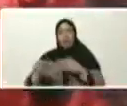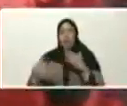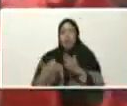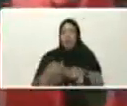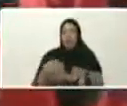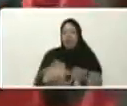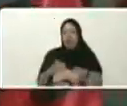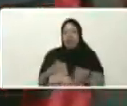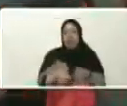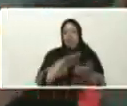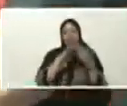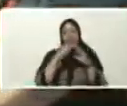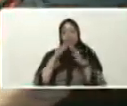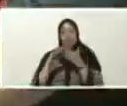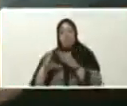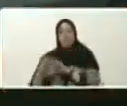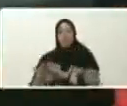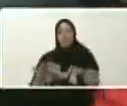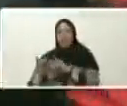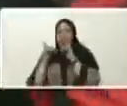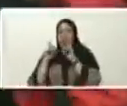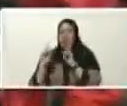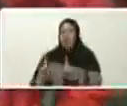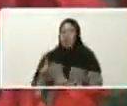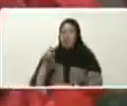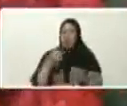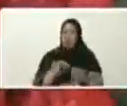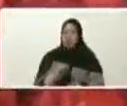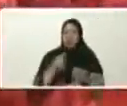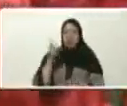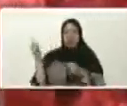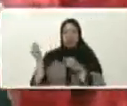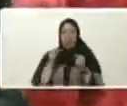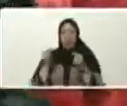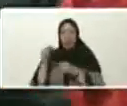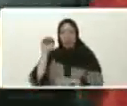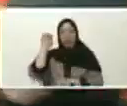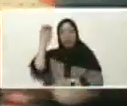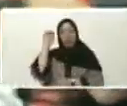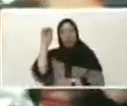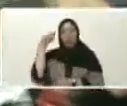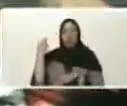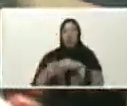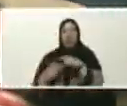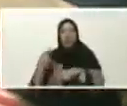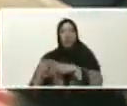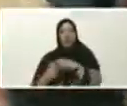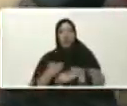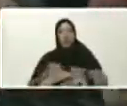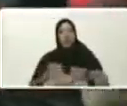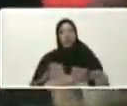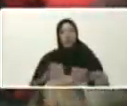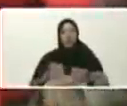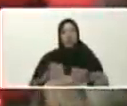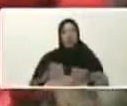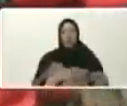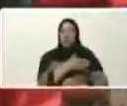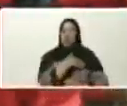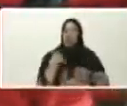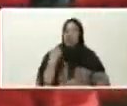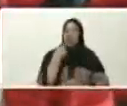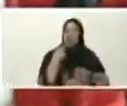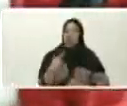calle y a la comunidad, porque decía, es allí donde se debate el futuro de la revolución. Pues yo le quiero decir